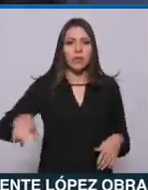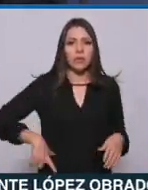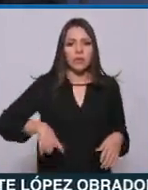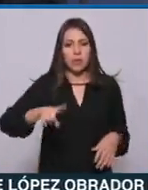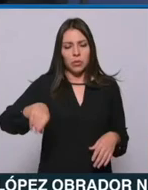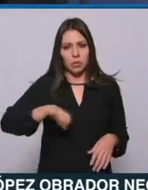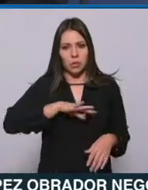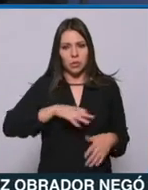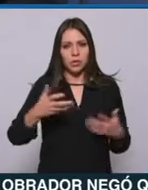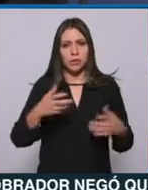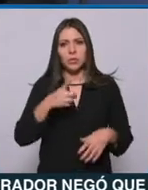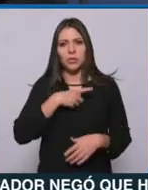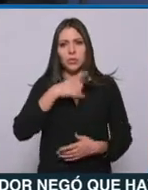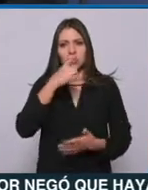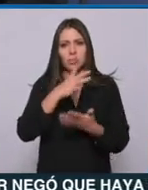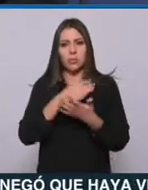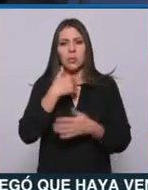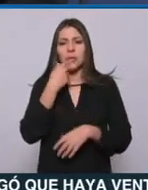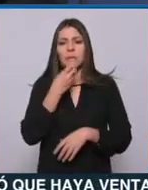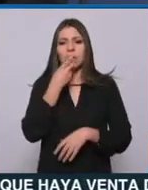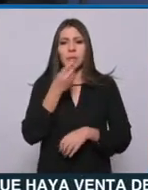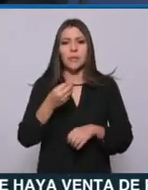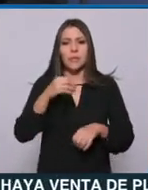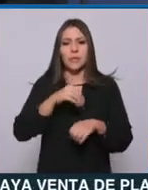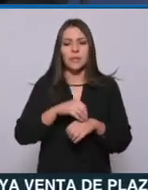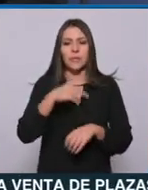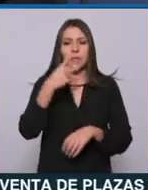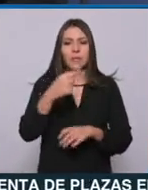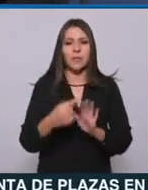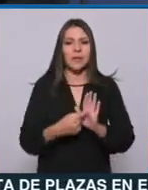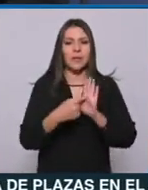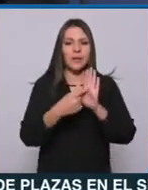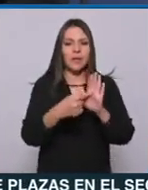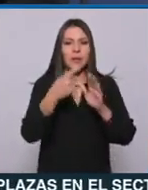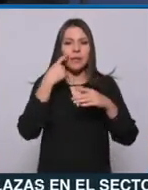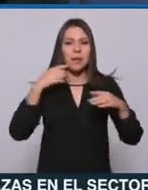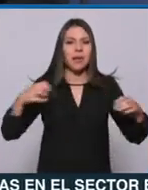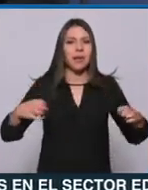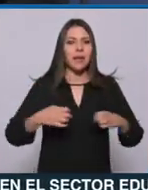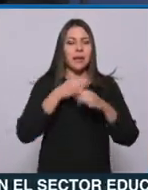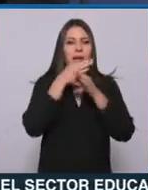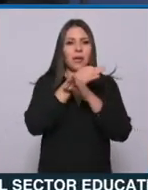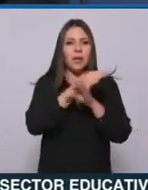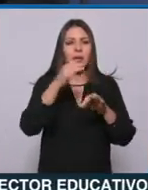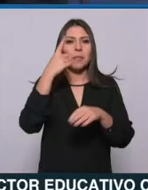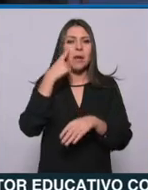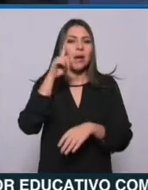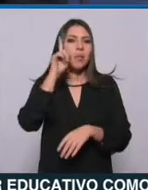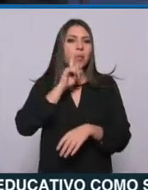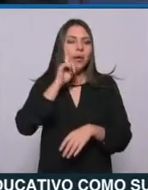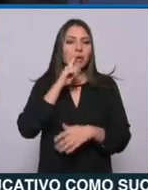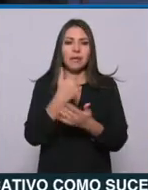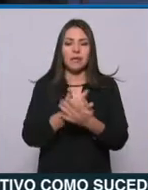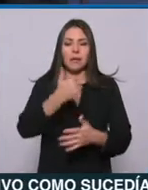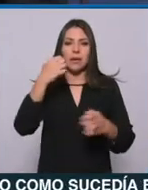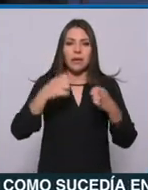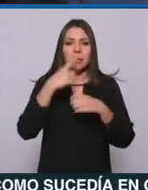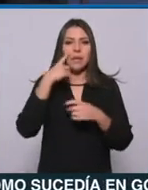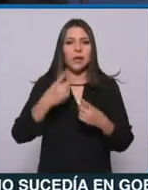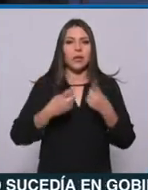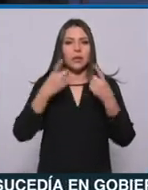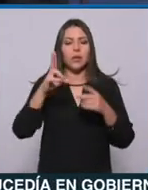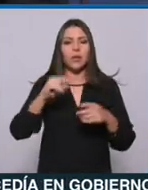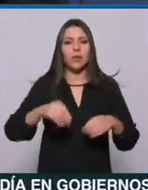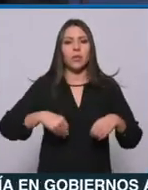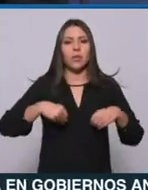posibilidad. Y solo me gustaría agregar que esta declaratoria de alerta de género o estas acciones estratégicas para garantizar una vida libre de violencia